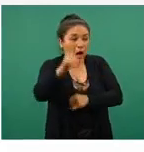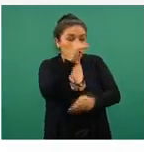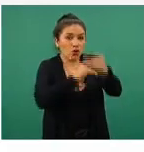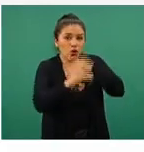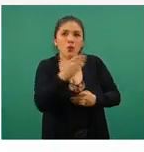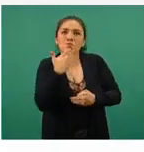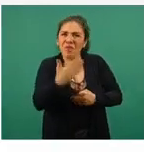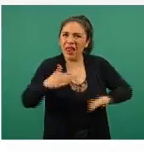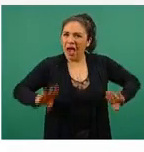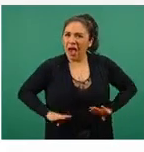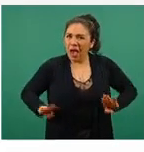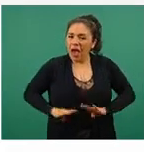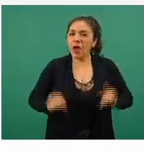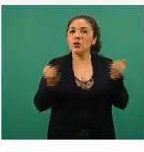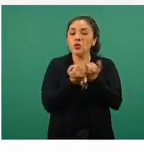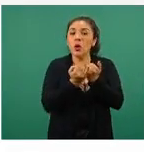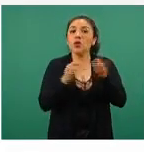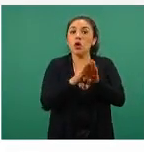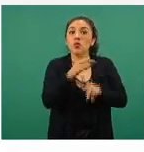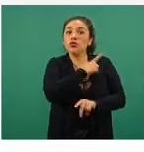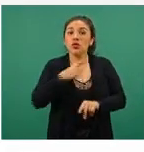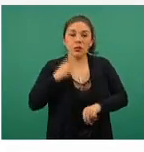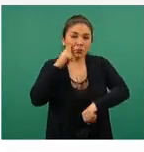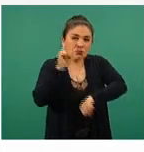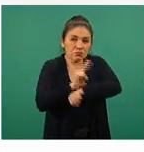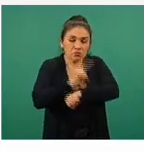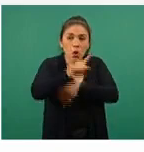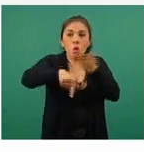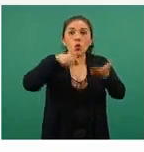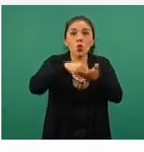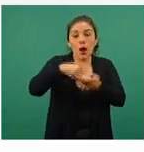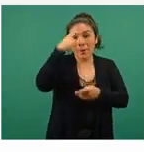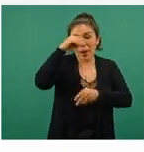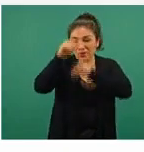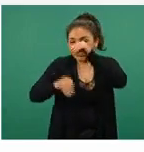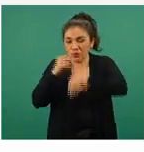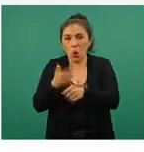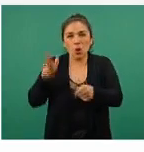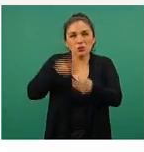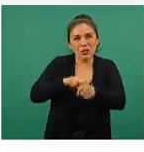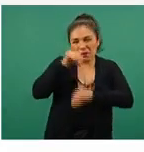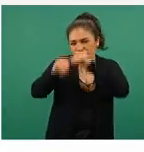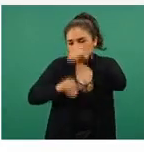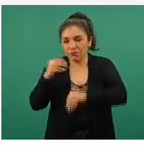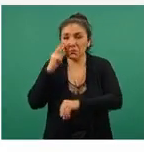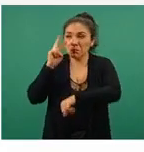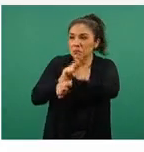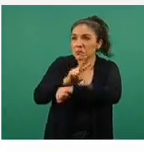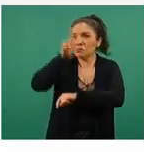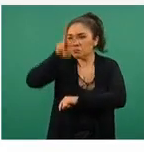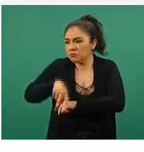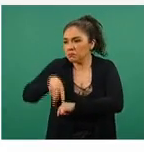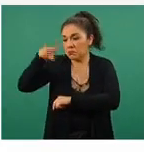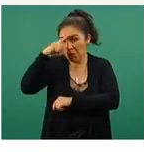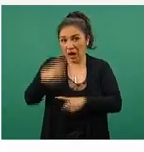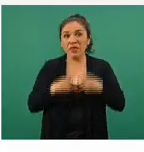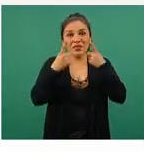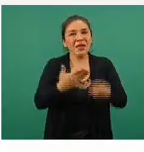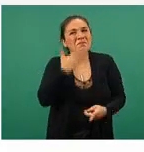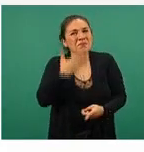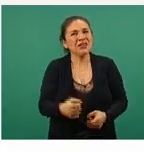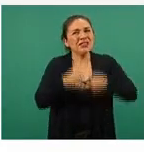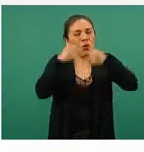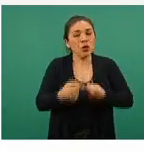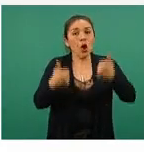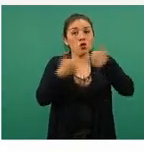los adecuados, así como también el de verificar las instalaciones de las reconversiones hospitalarias para garantizar la seguridad tanto de